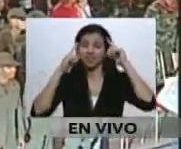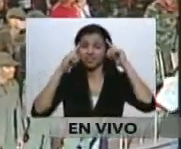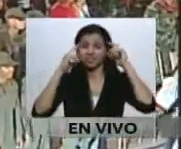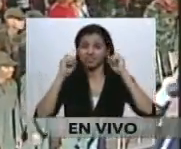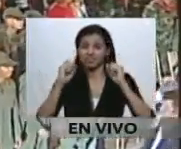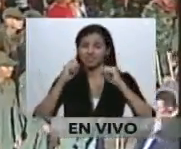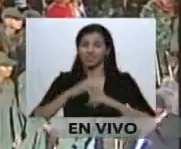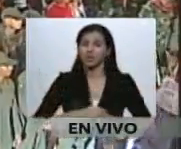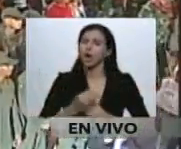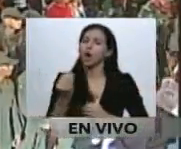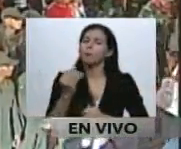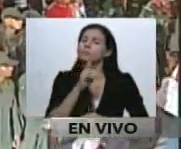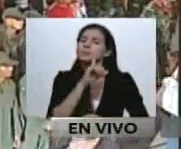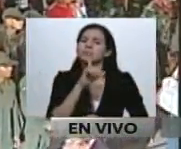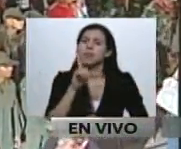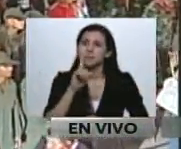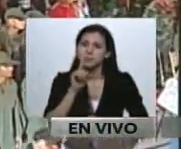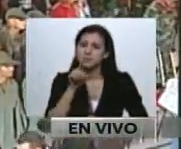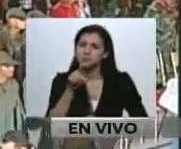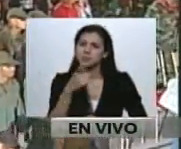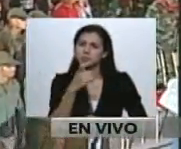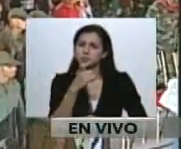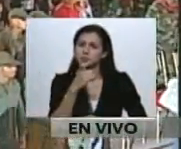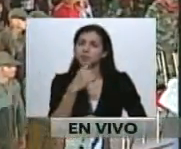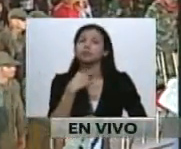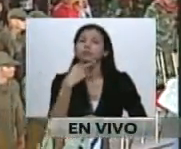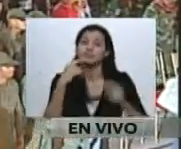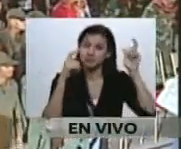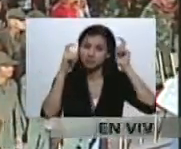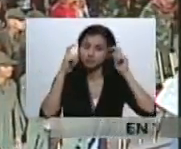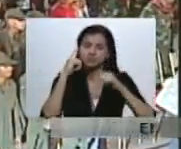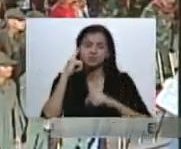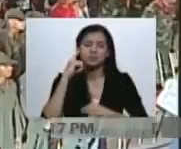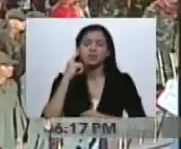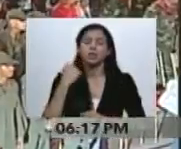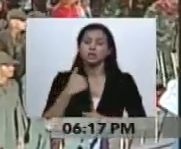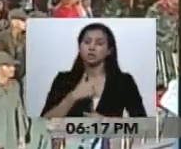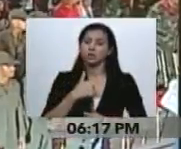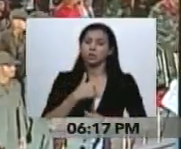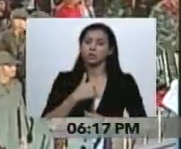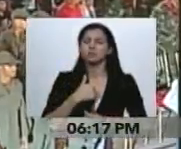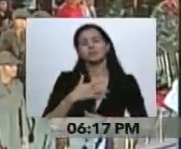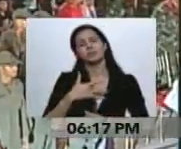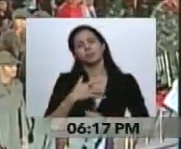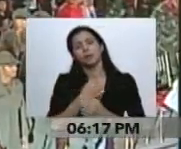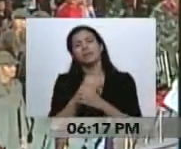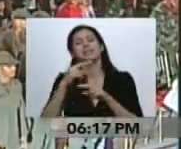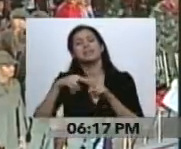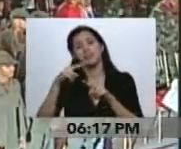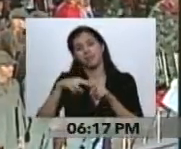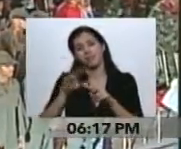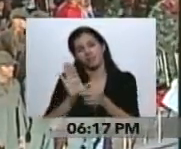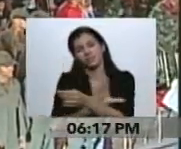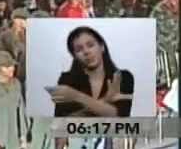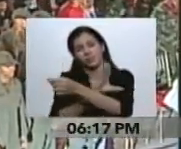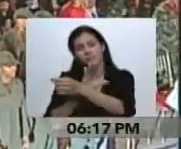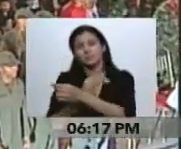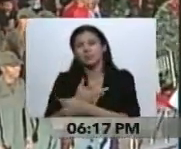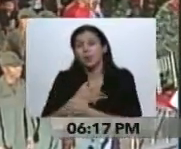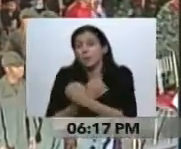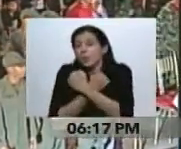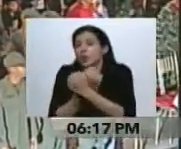Ah, ¿y cómo es que tú te llamas? Ismar. Yo siento el amor más lindo